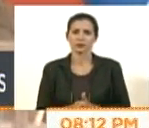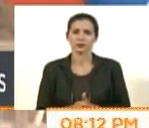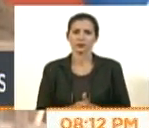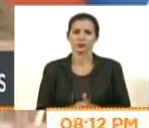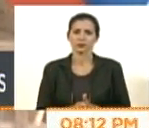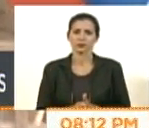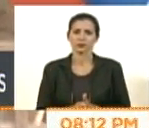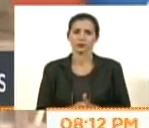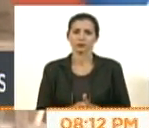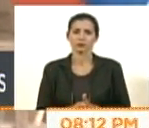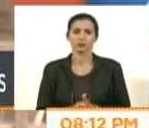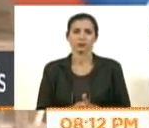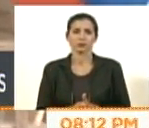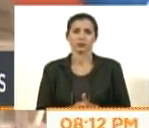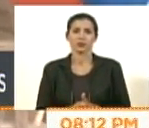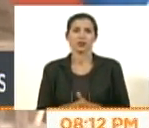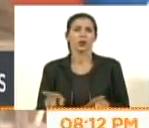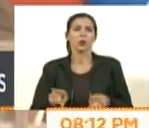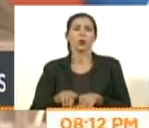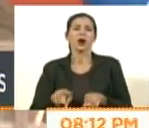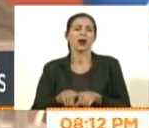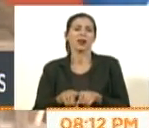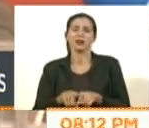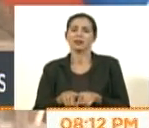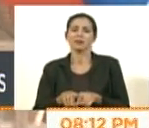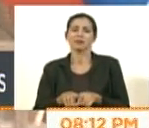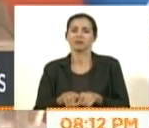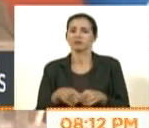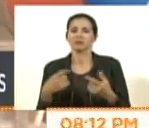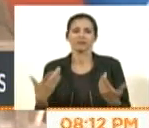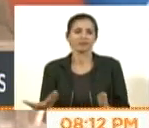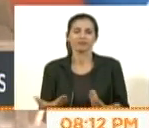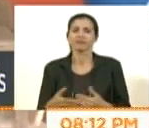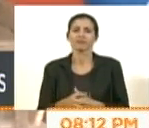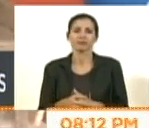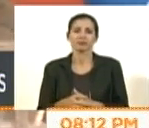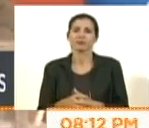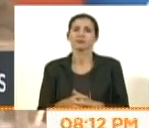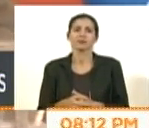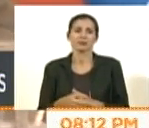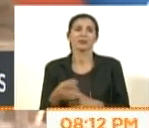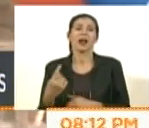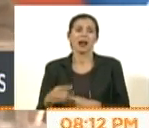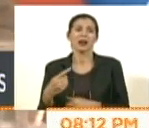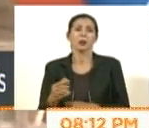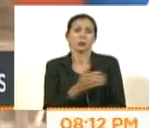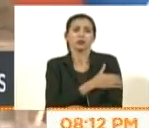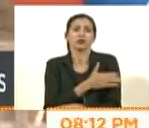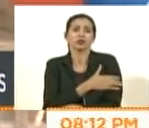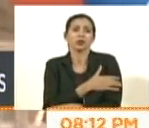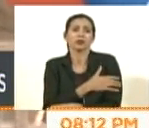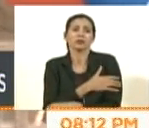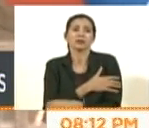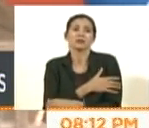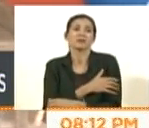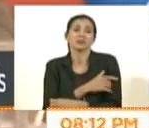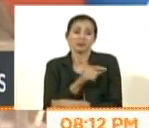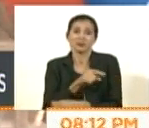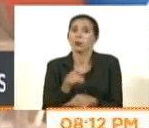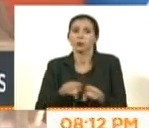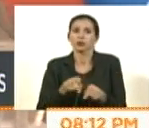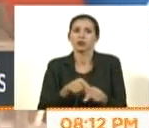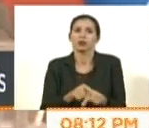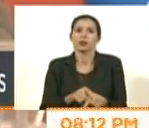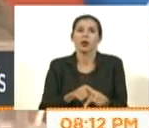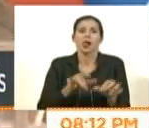y como todos los que lo acompañaban han sido manipulados por esta derecha que cada día se aleja más